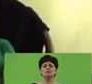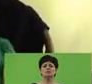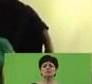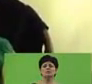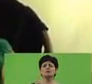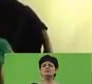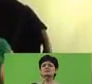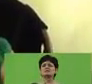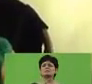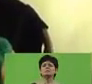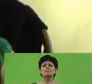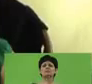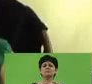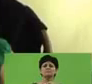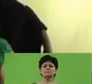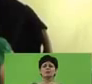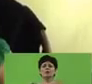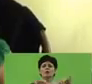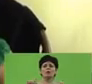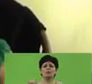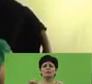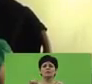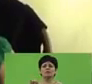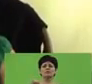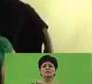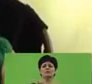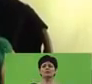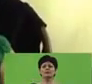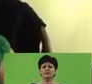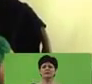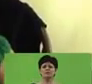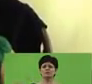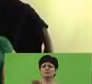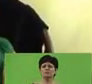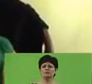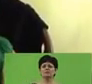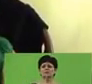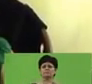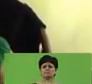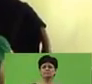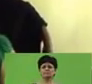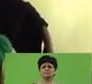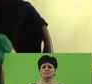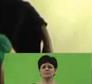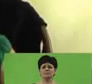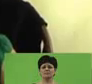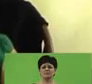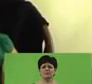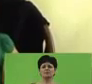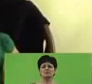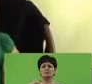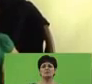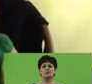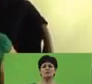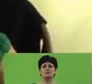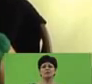contacto directo con un montón de jóvenes y niños y adolescentes diariamente, por lo cual esta mirada que pude